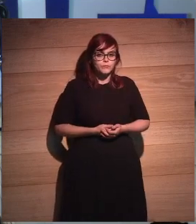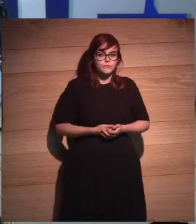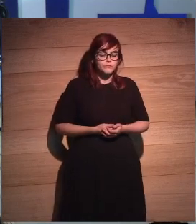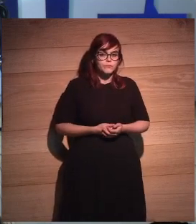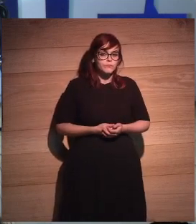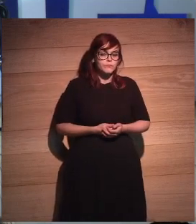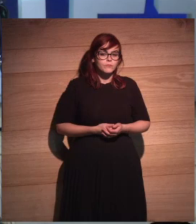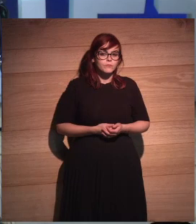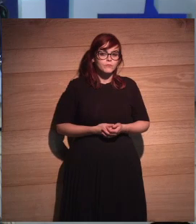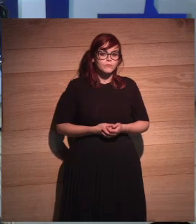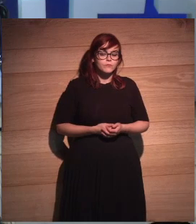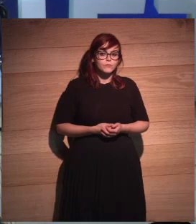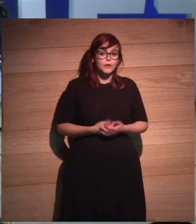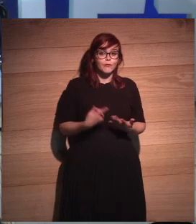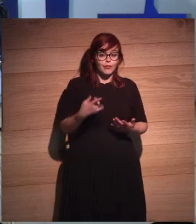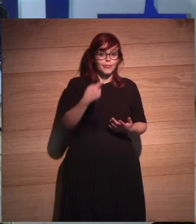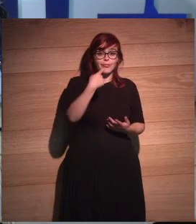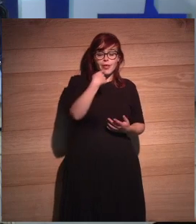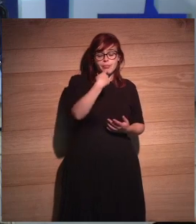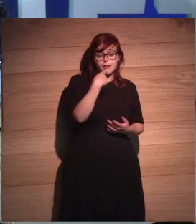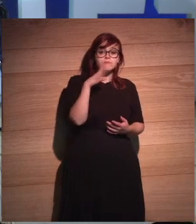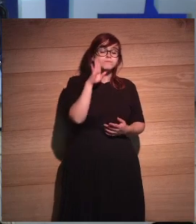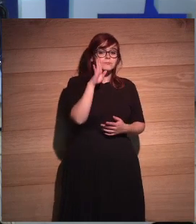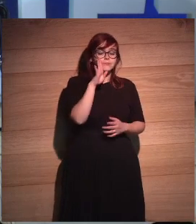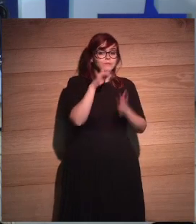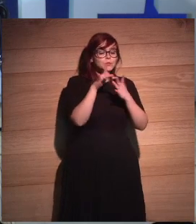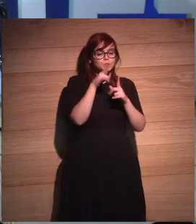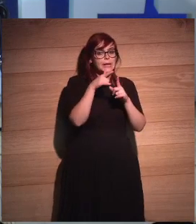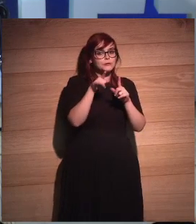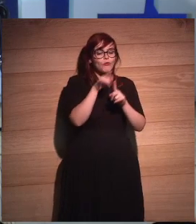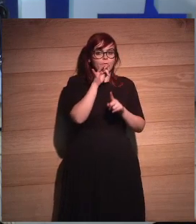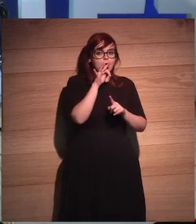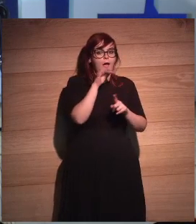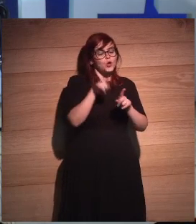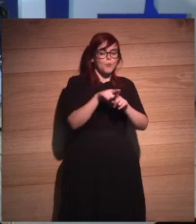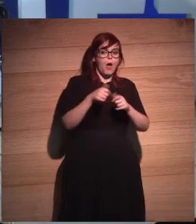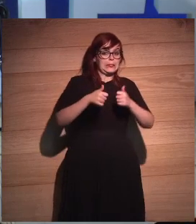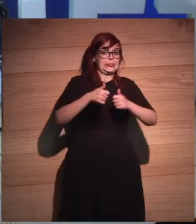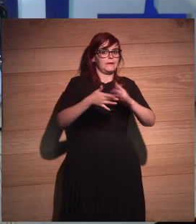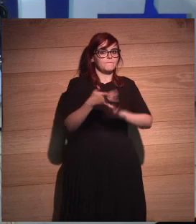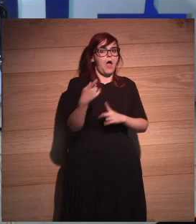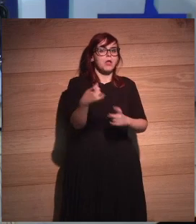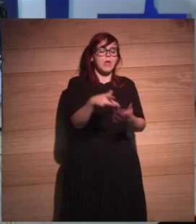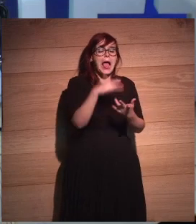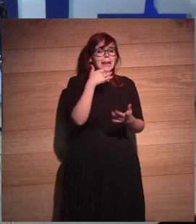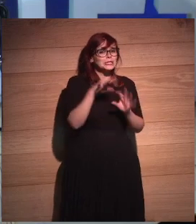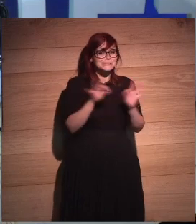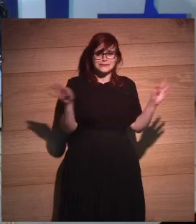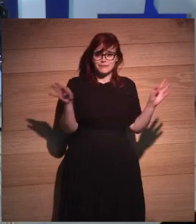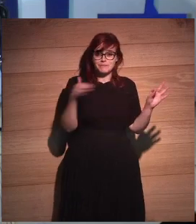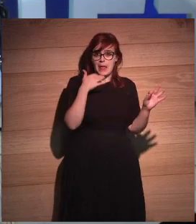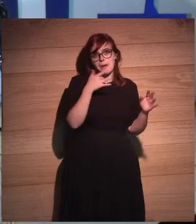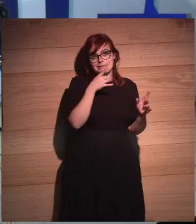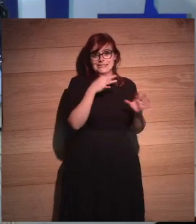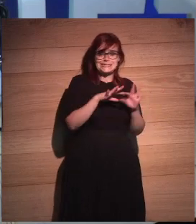Yo creo que, como os decía, yo creo que es una carrera de largo recorrido. Entonces yo empezaría por algo muy simple, que no